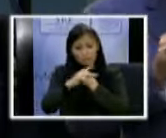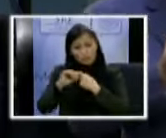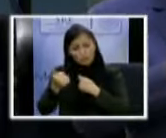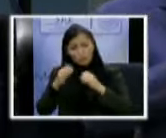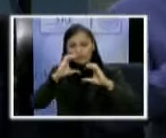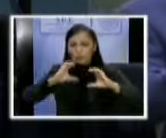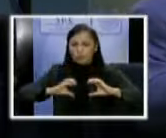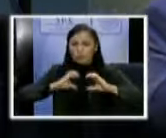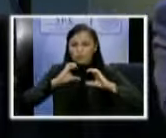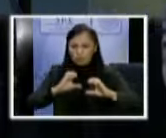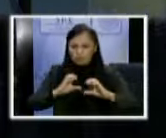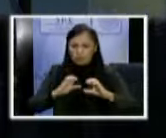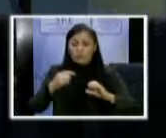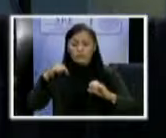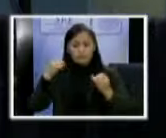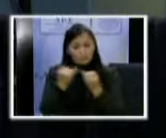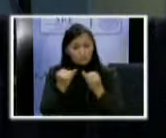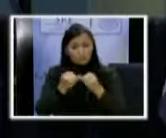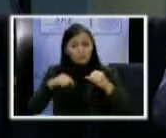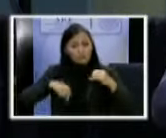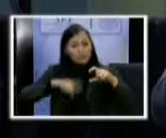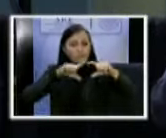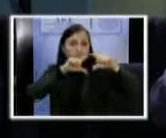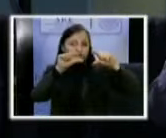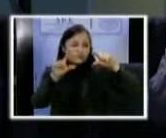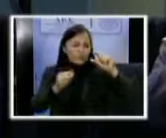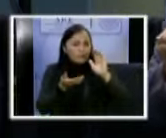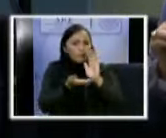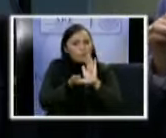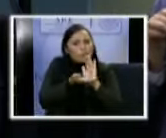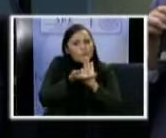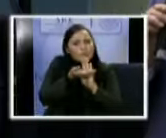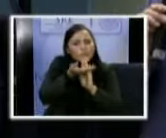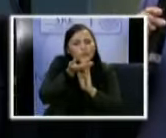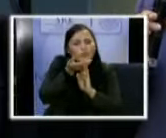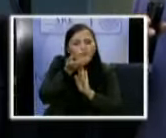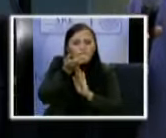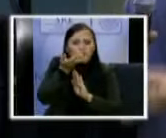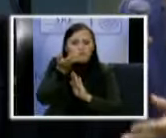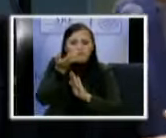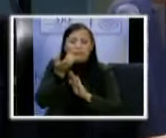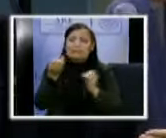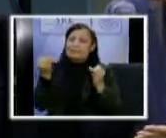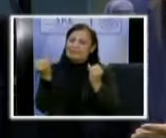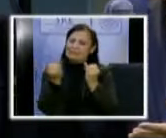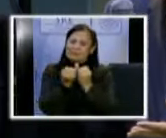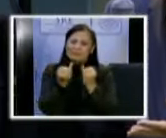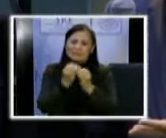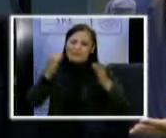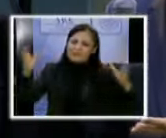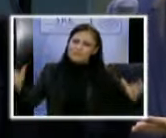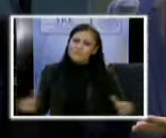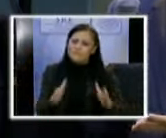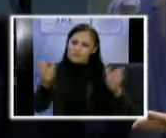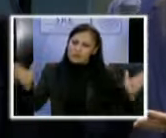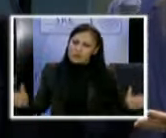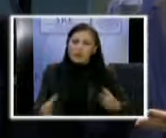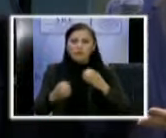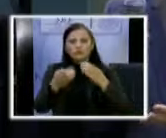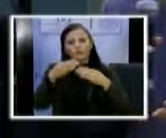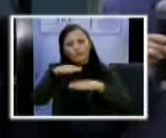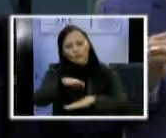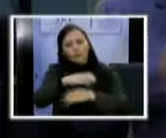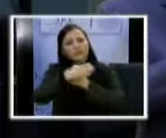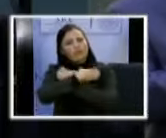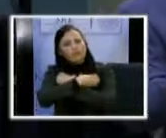ver la manera que nuestro país progrese, y nuestro país también le falta una situación, un impulso tremendo en educación en estos